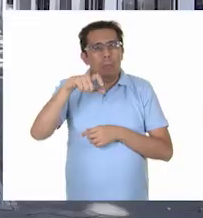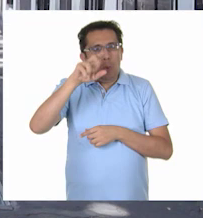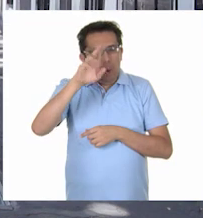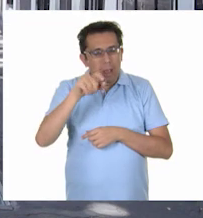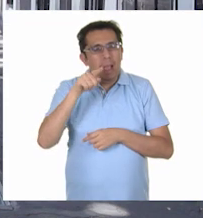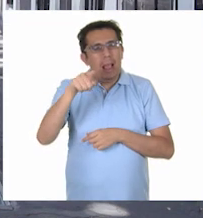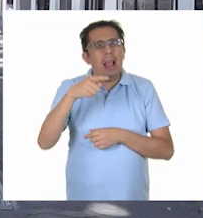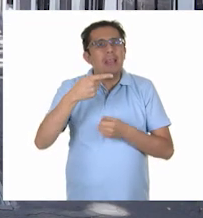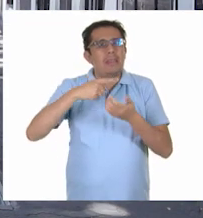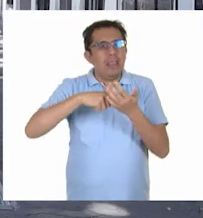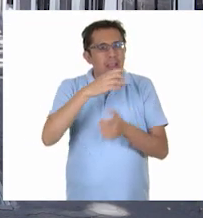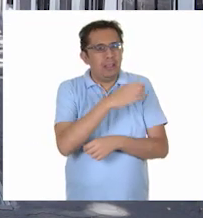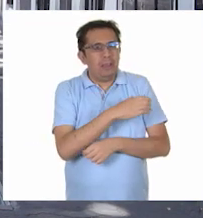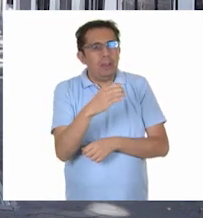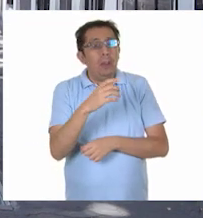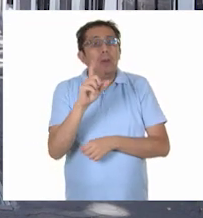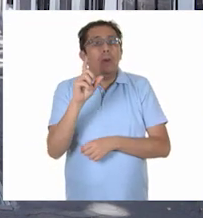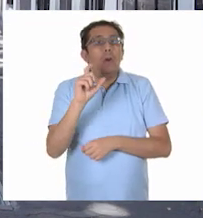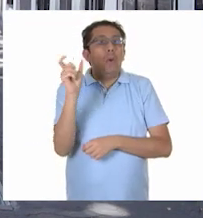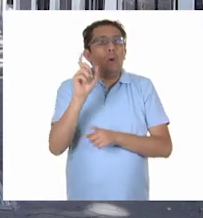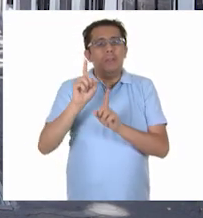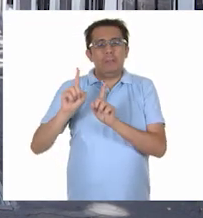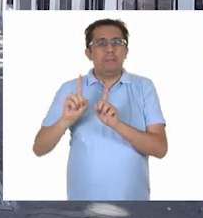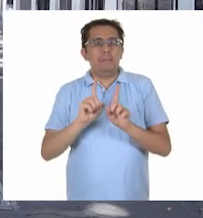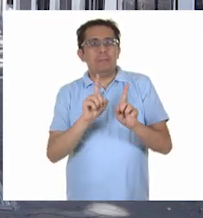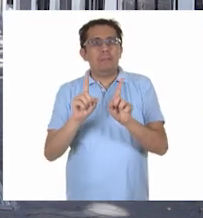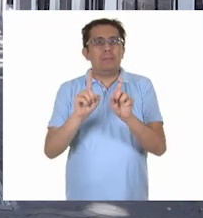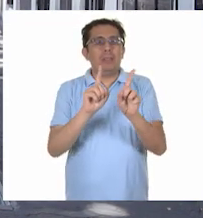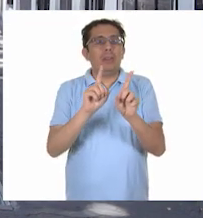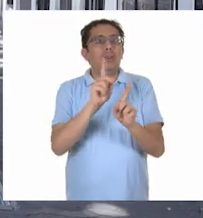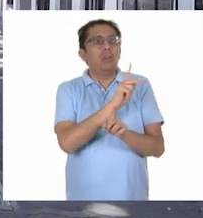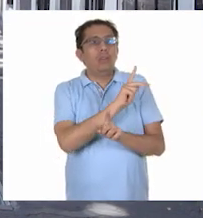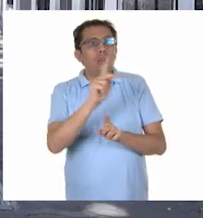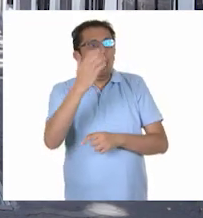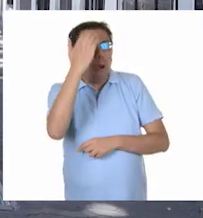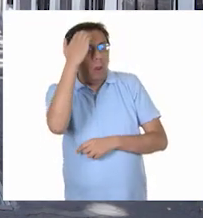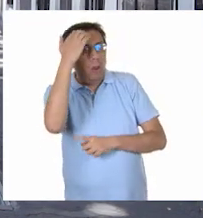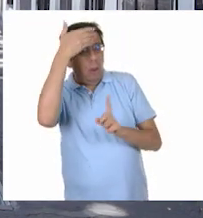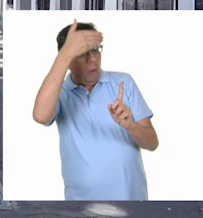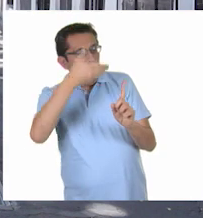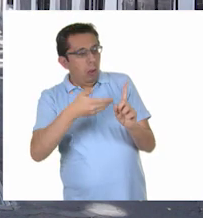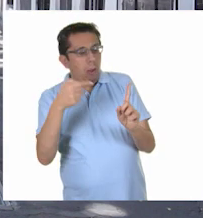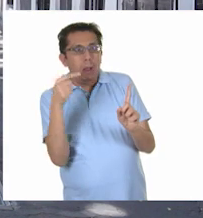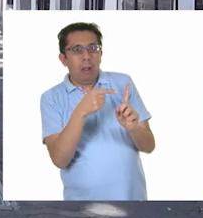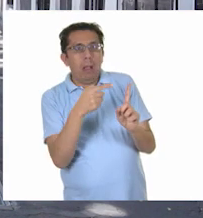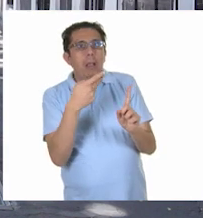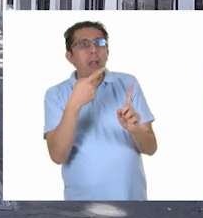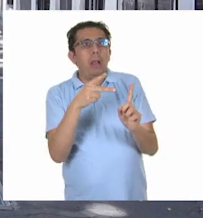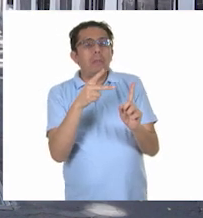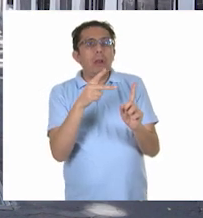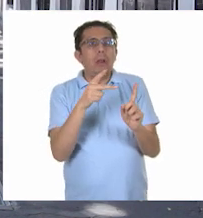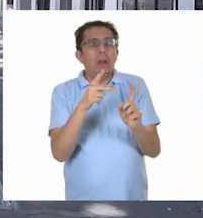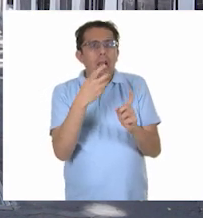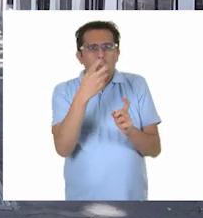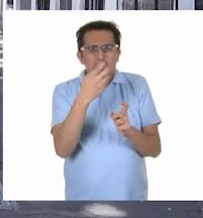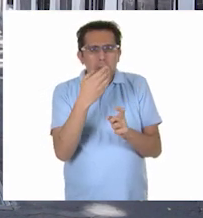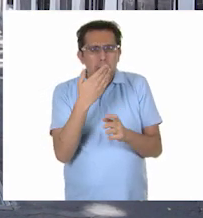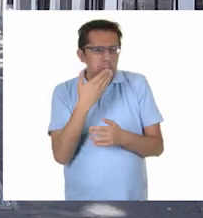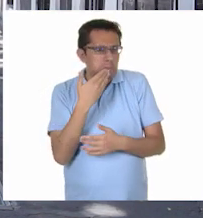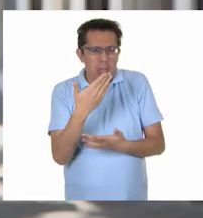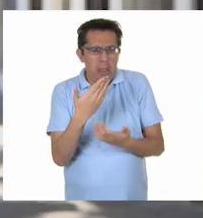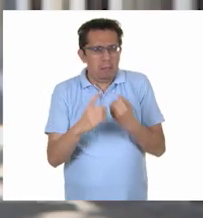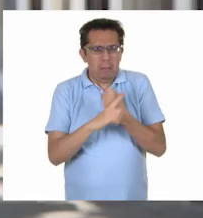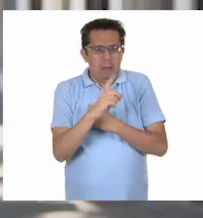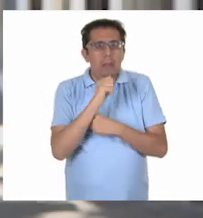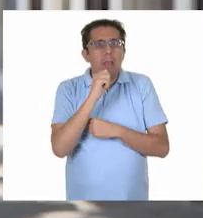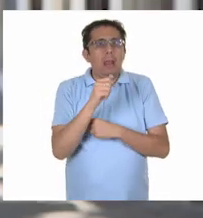campo. Cuando caminábamos con él, todo el mundo lo conocía, pero el problema no era el que a él lo conocieran, sino que a nosotros nos